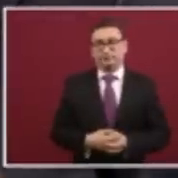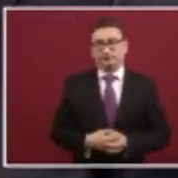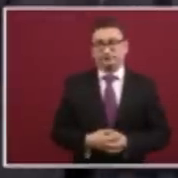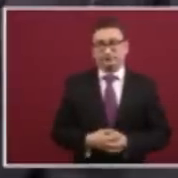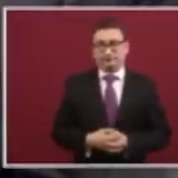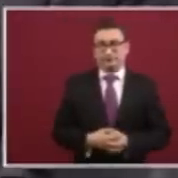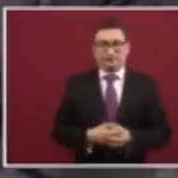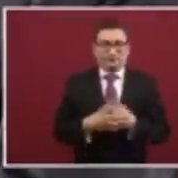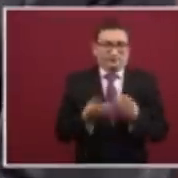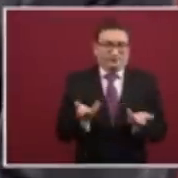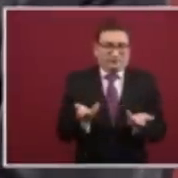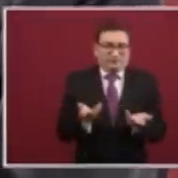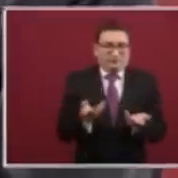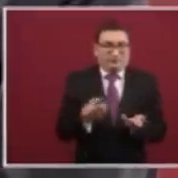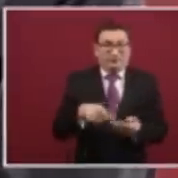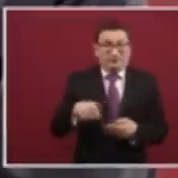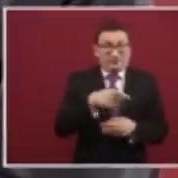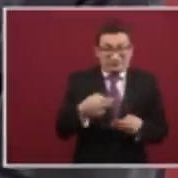El que quiera hacer dinero,